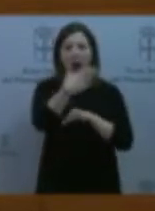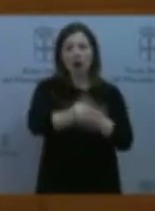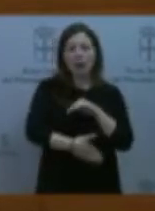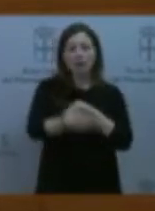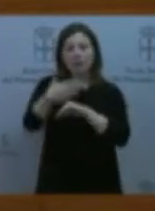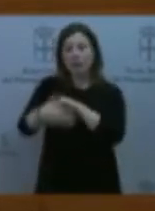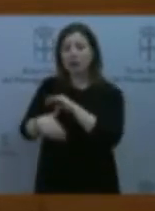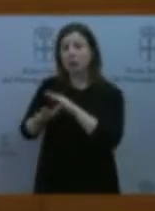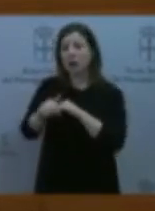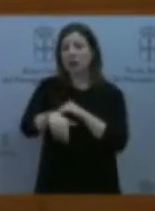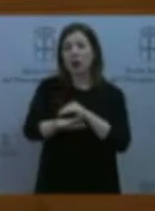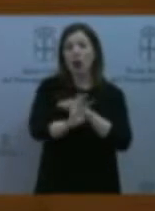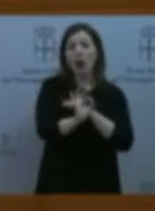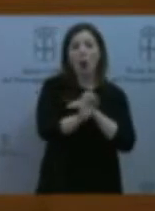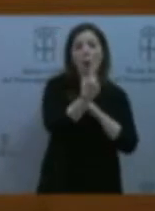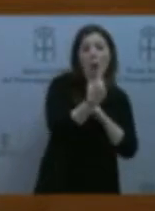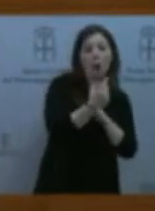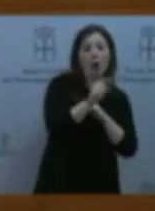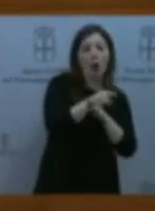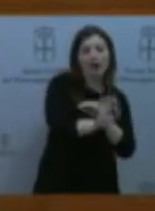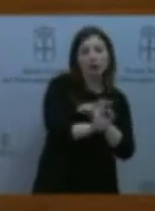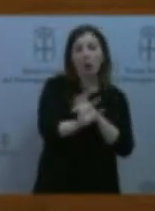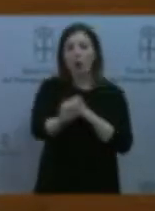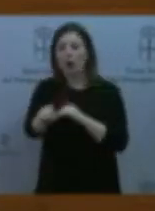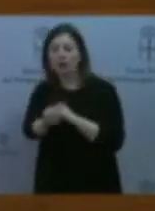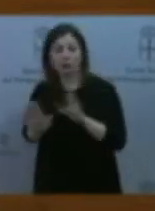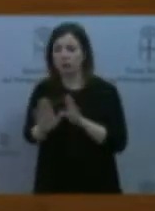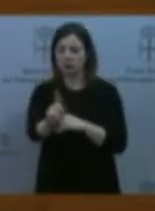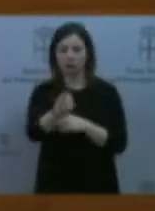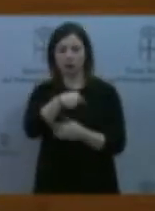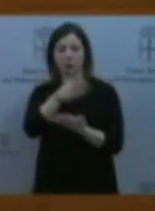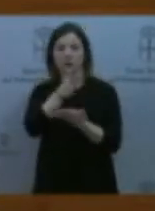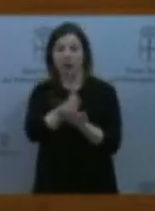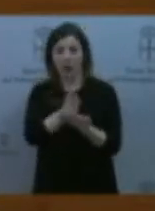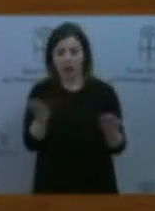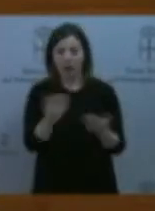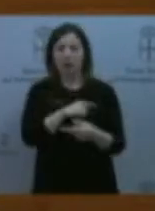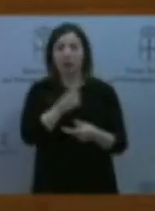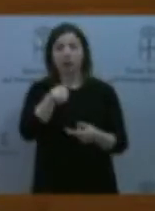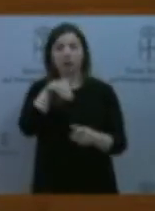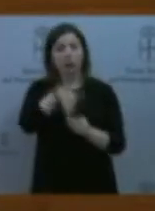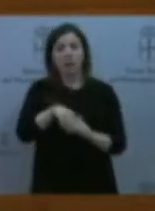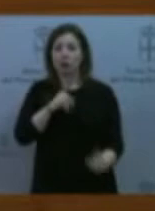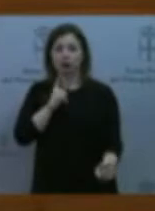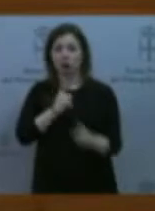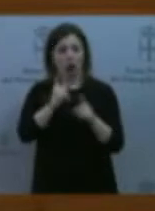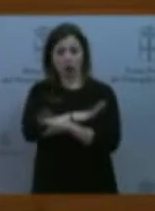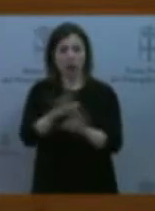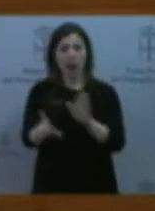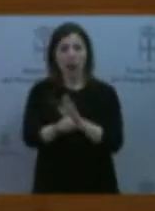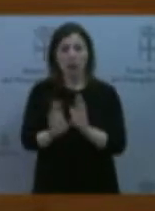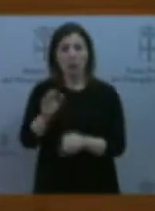estamos en la escala de grises en ese sentido. Segundo, nosotros votamos en contra de la ley de montes. Por lo menos que conste que